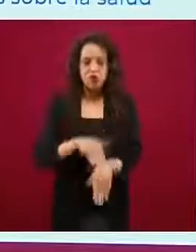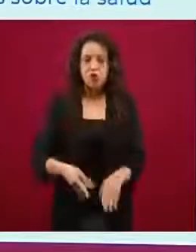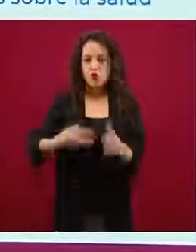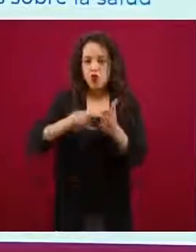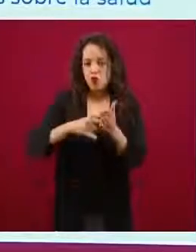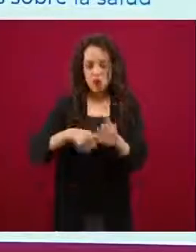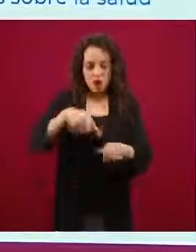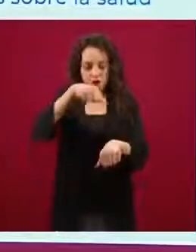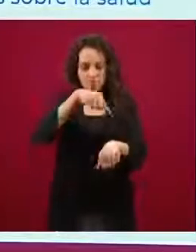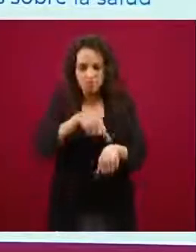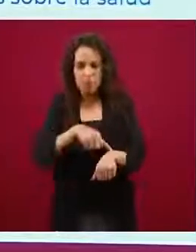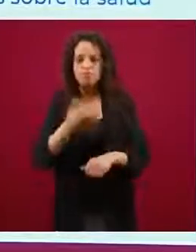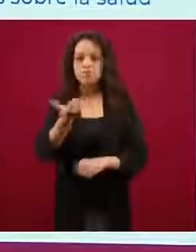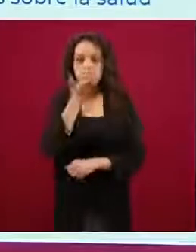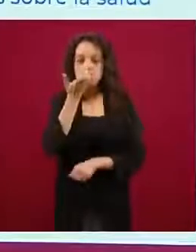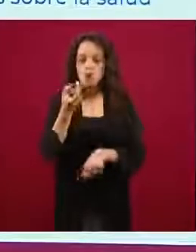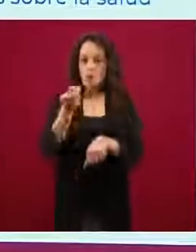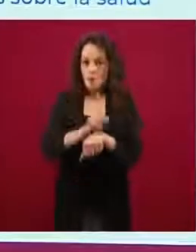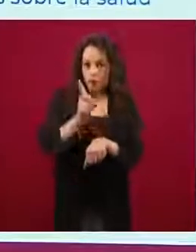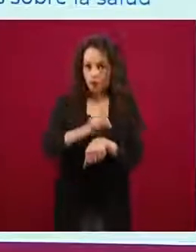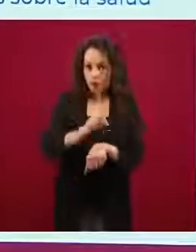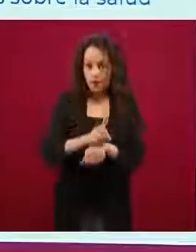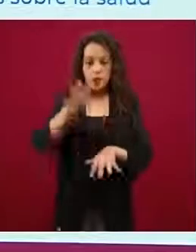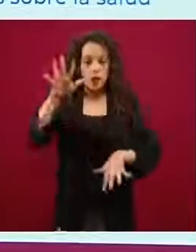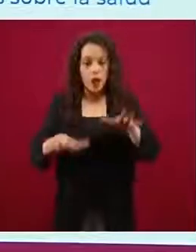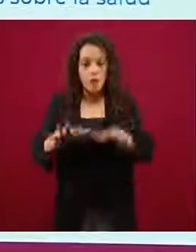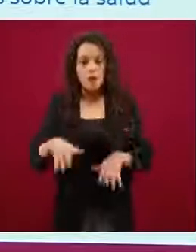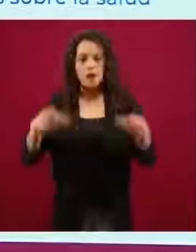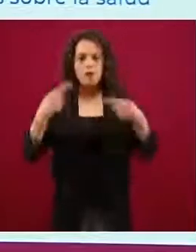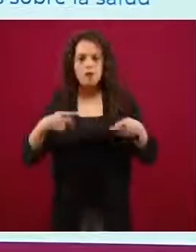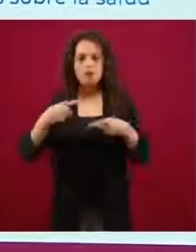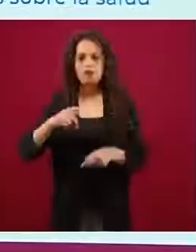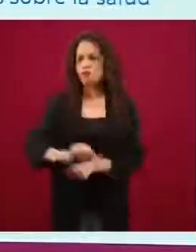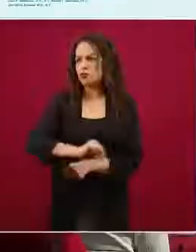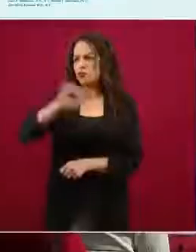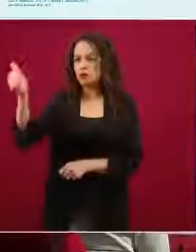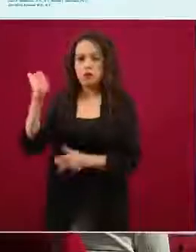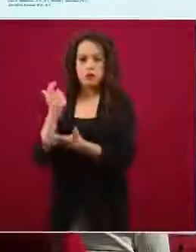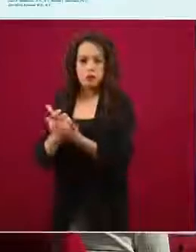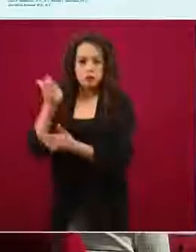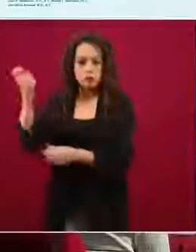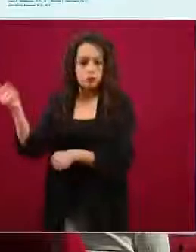muchas veces estas personas son cuidadas por terceros que son pagados y en este momento